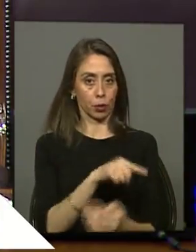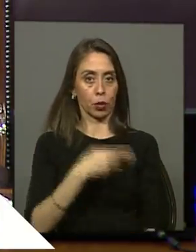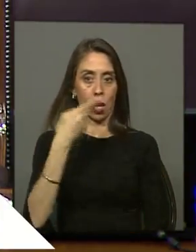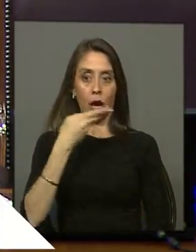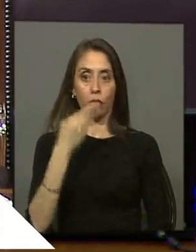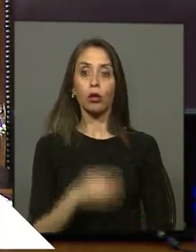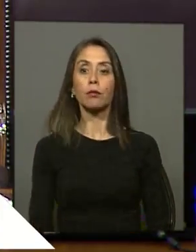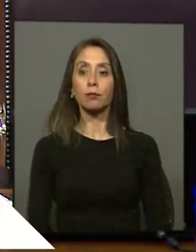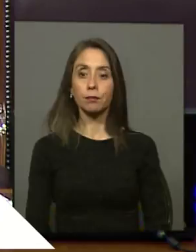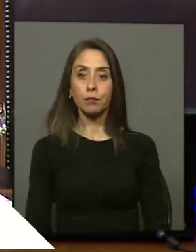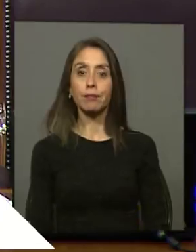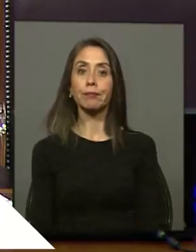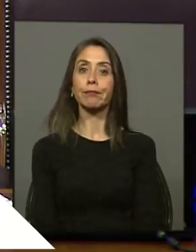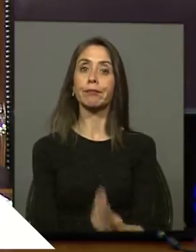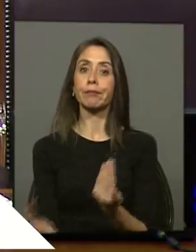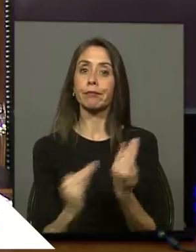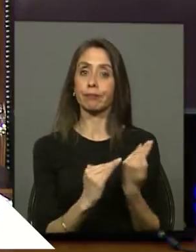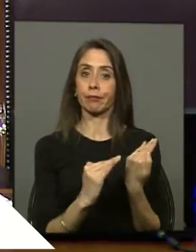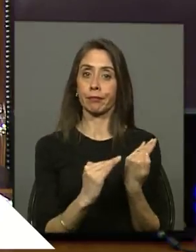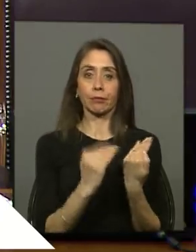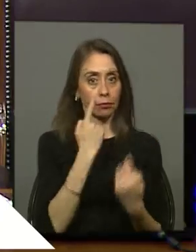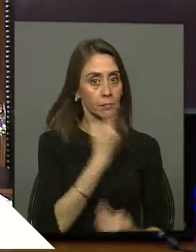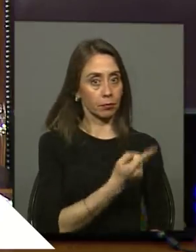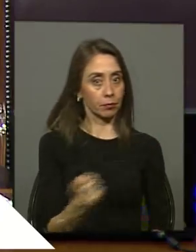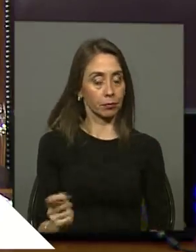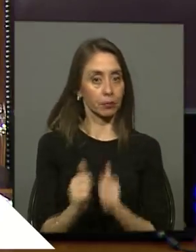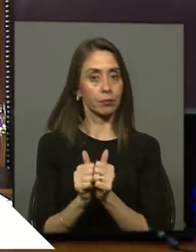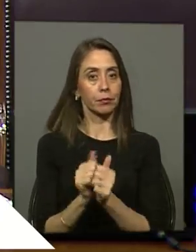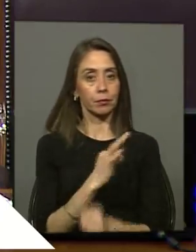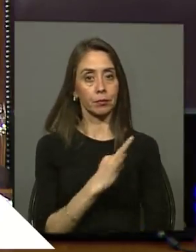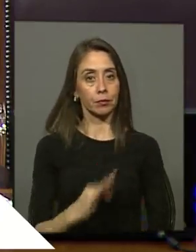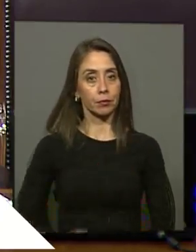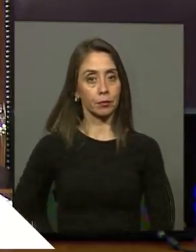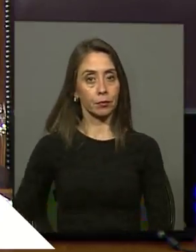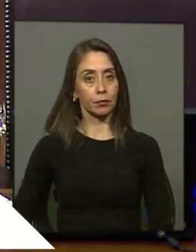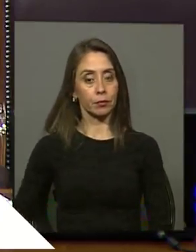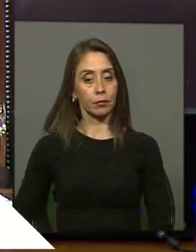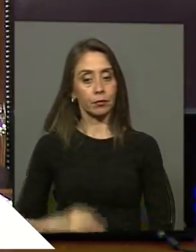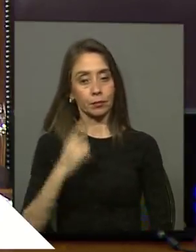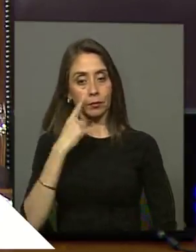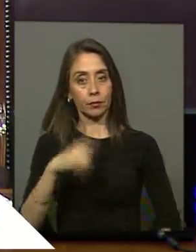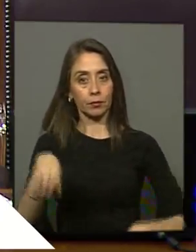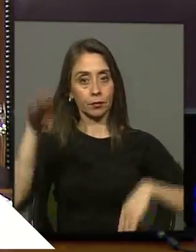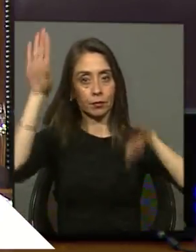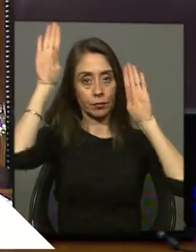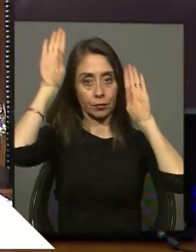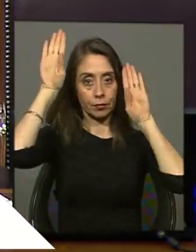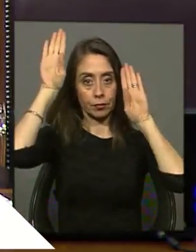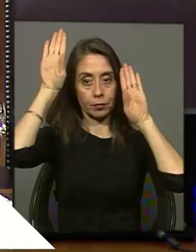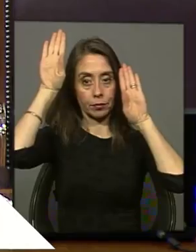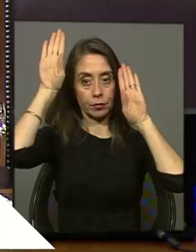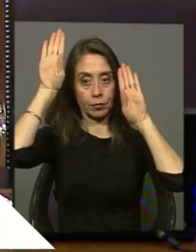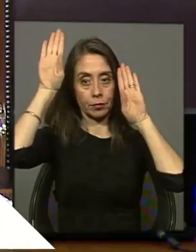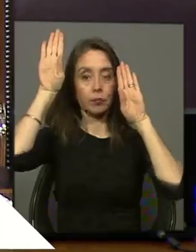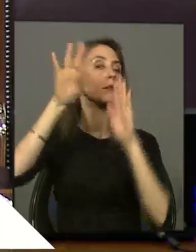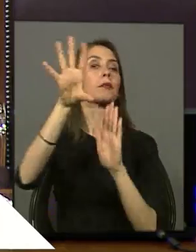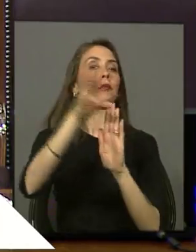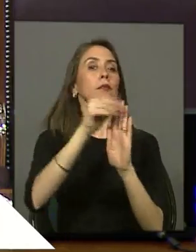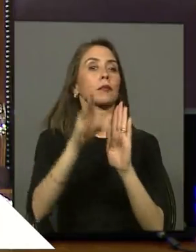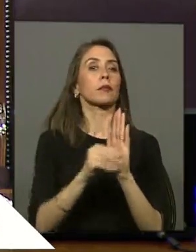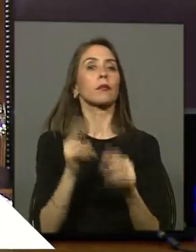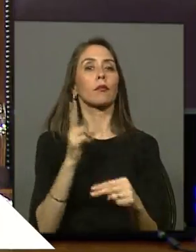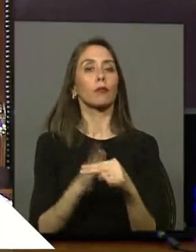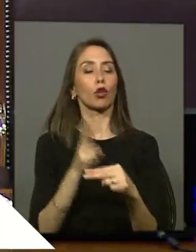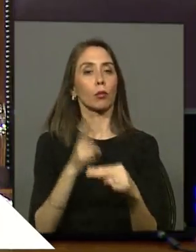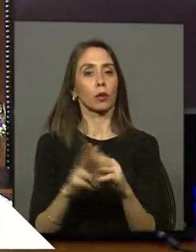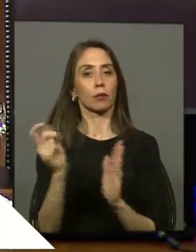intervención con la adhesión de los colegas parlamentarios que están en este momento levantando la mano y estamos tomando debido